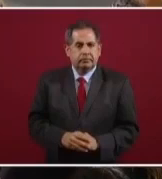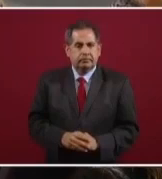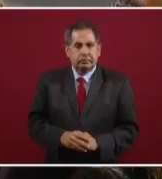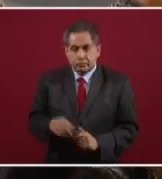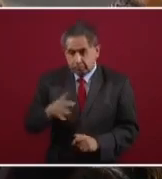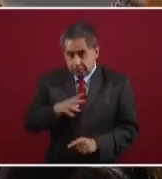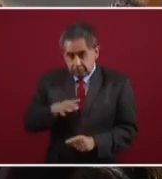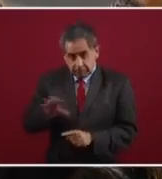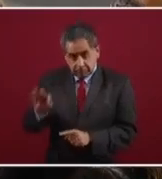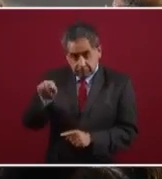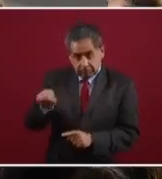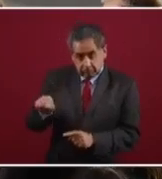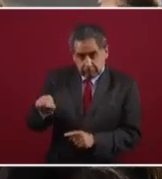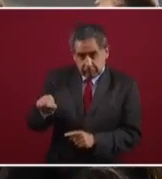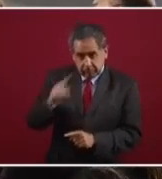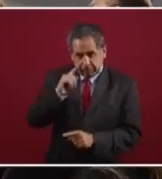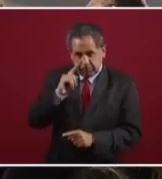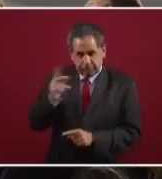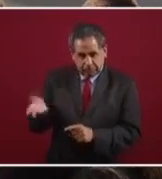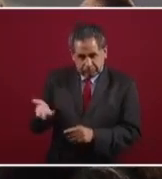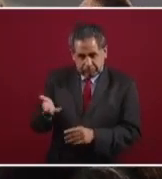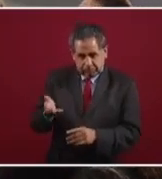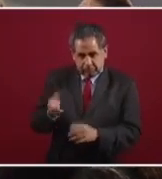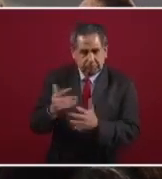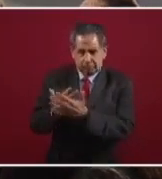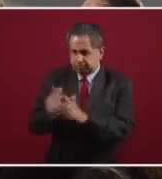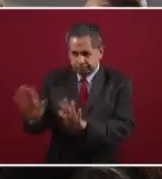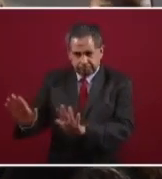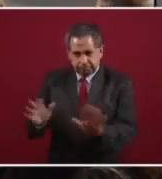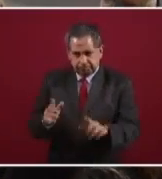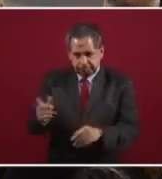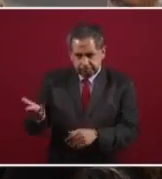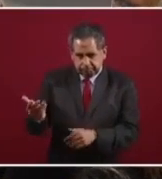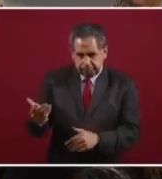¿Lo tienes? A ver, espera, vamos.